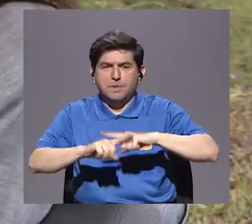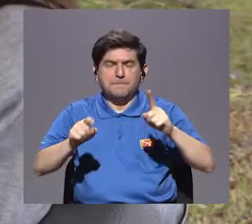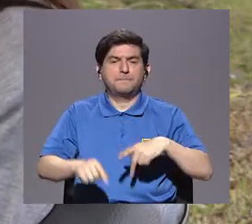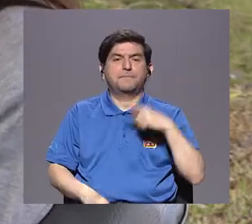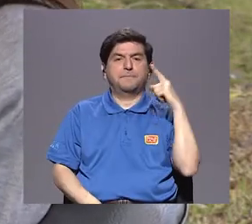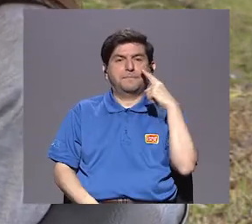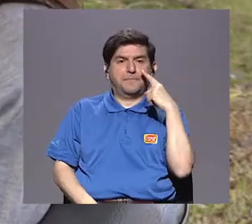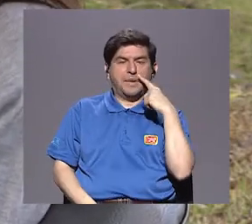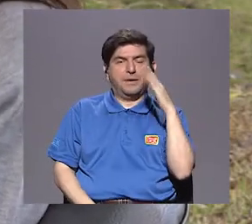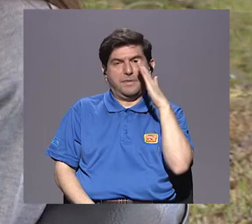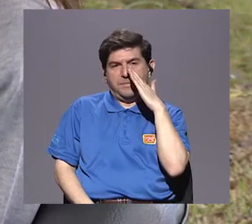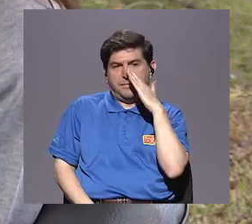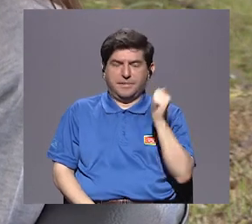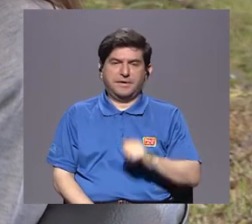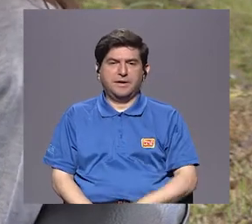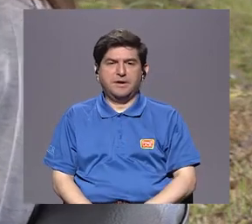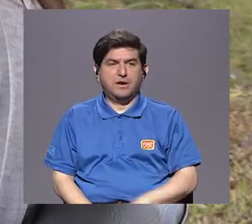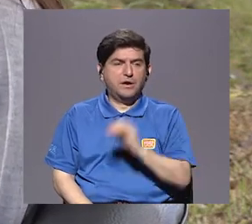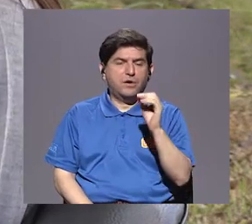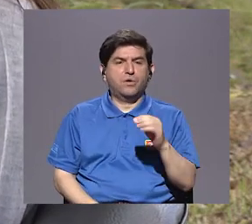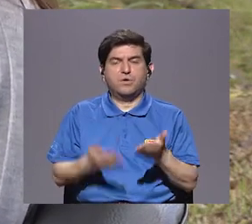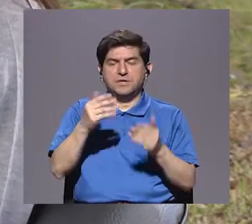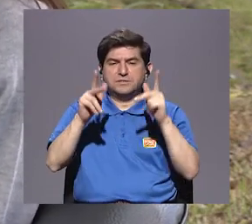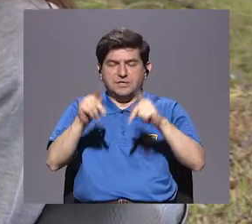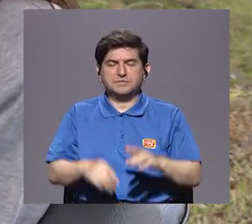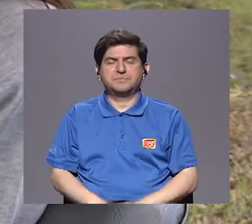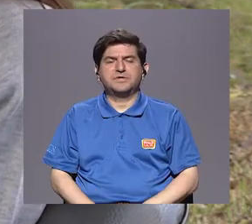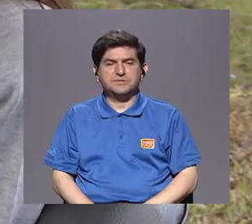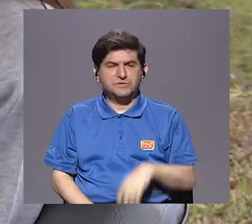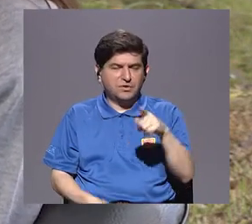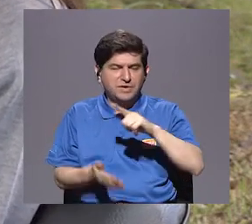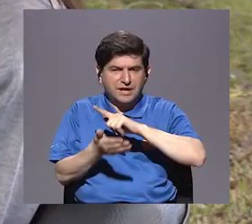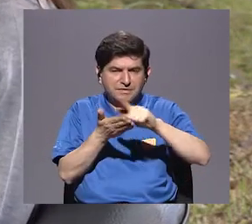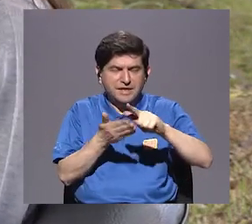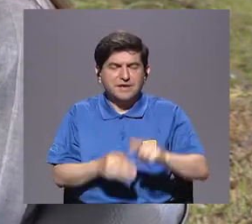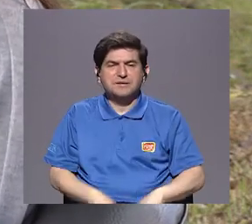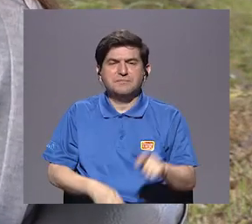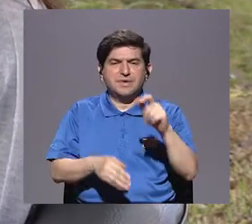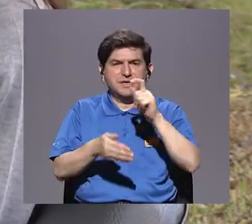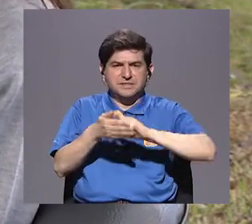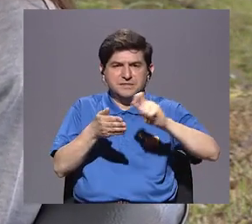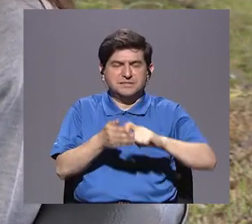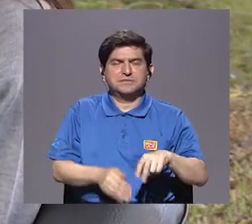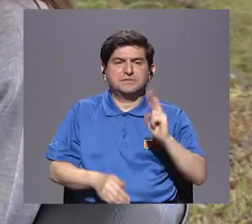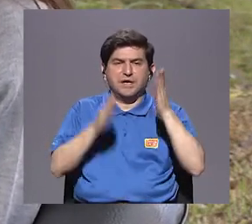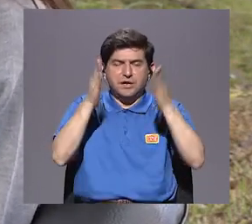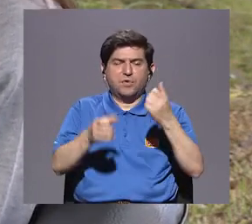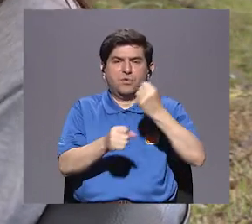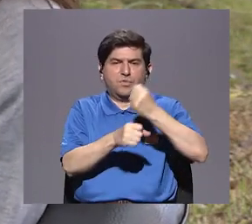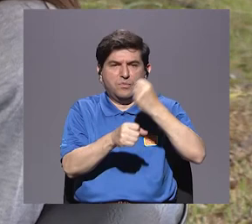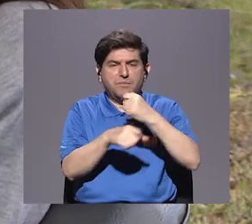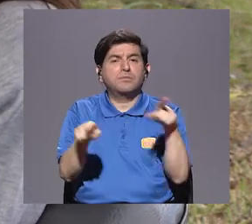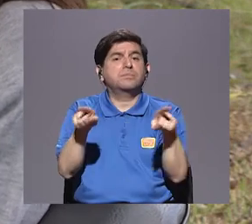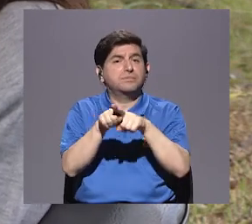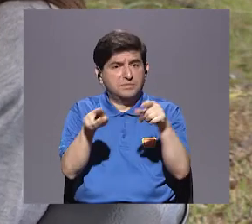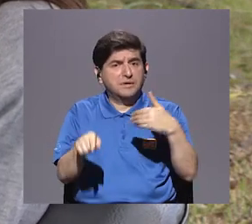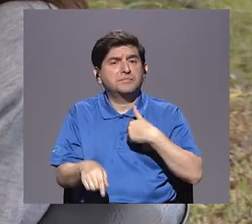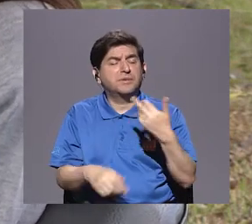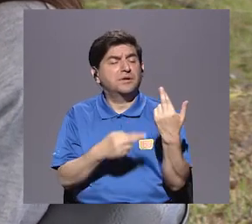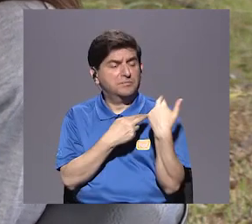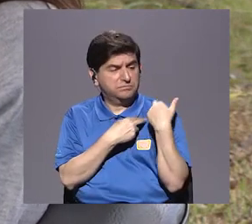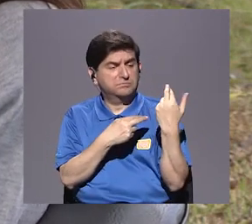un padre de familia, la miscelánea en la escuela, un colega en el trabajo, también tiene